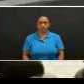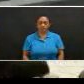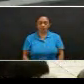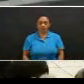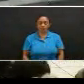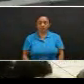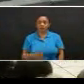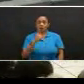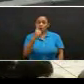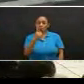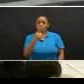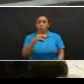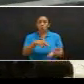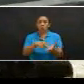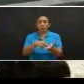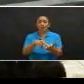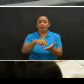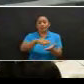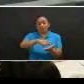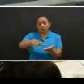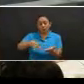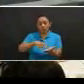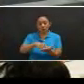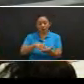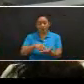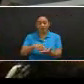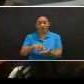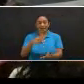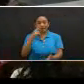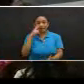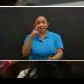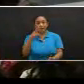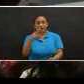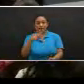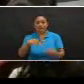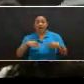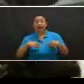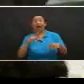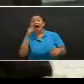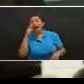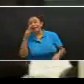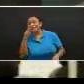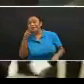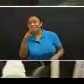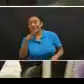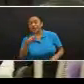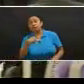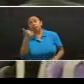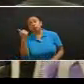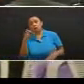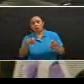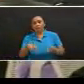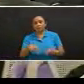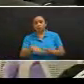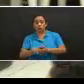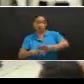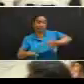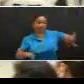Va uno caminando en un lugar y uno mira, ¡ay, ahí viene aquel hermano! Y cuando uno mira, la otra persona se pasa a la otra banqueta.